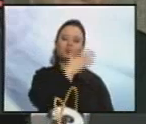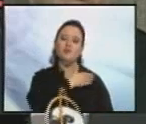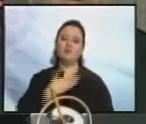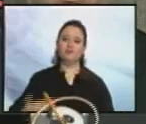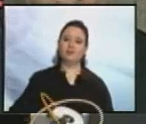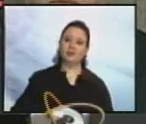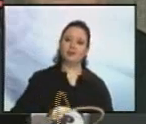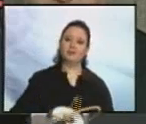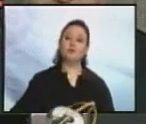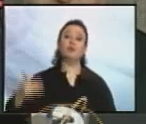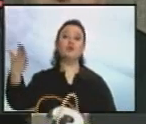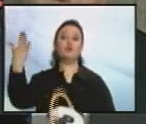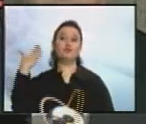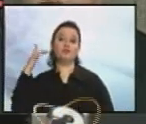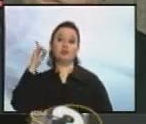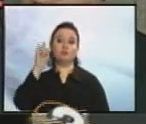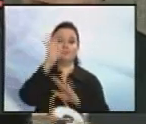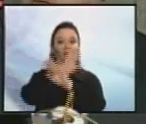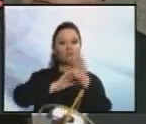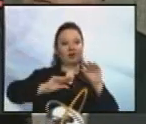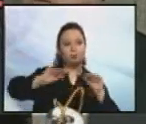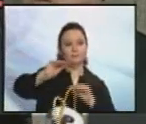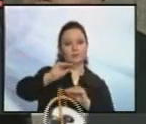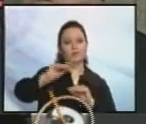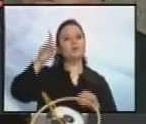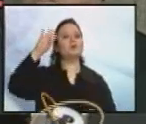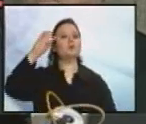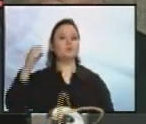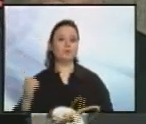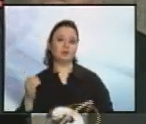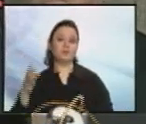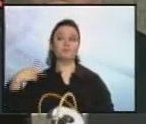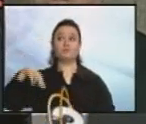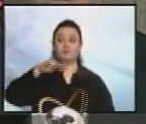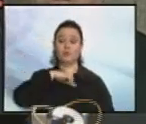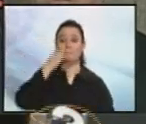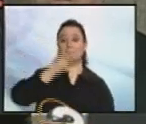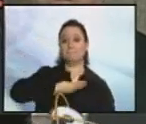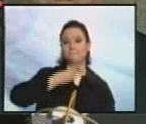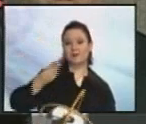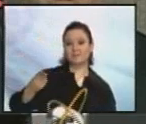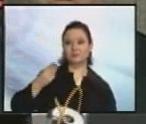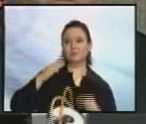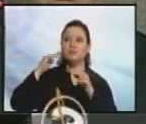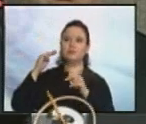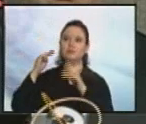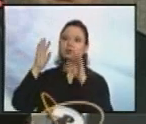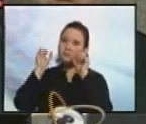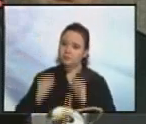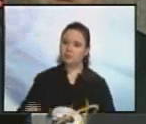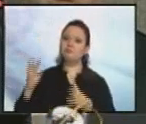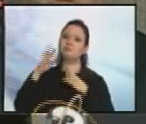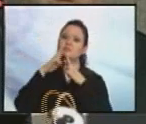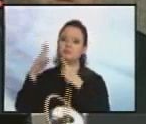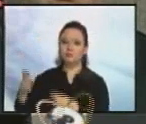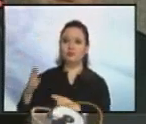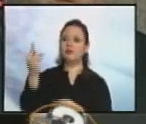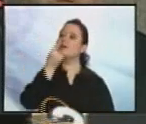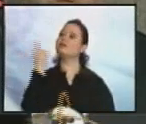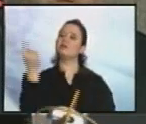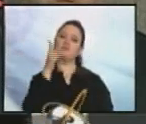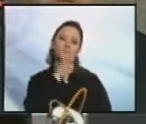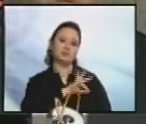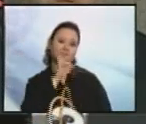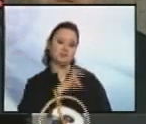gobierno fue de transición, porque nuestro mandato respondió a toda la sociedad